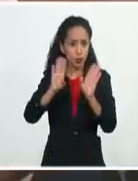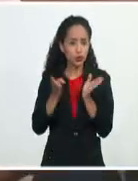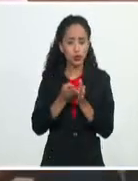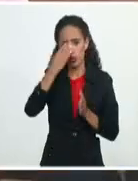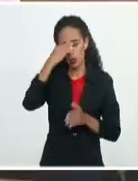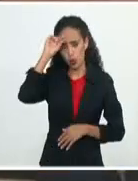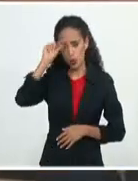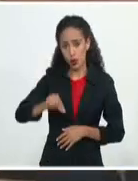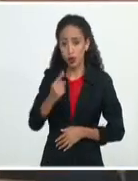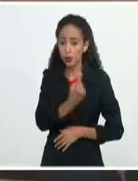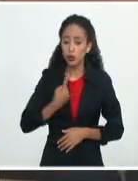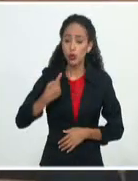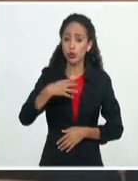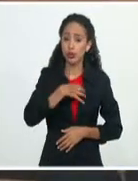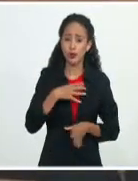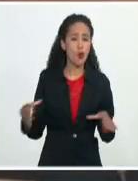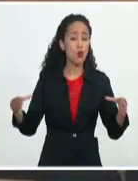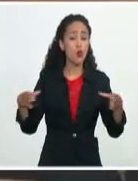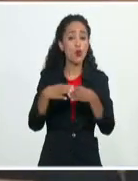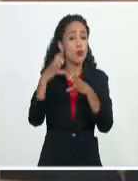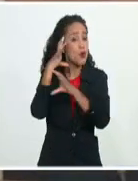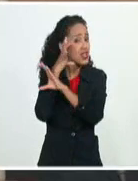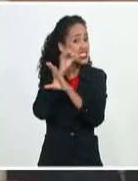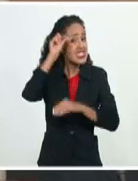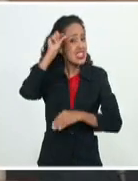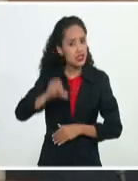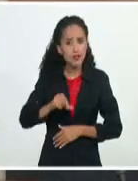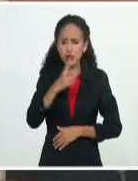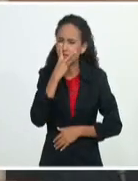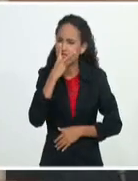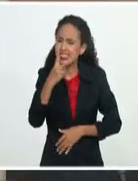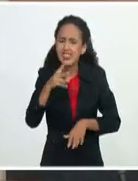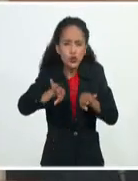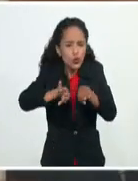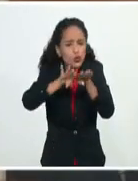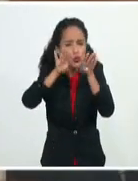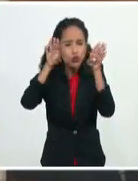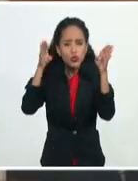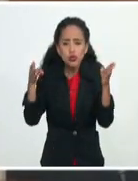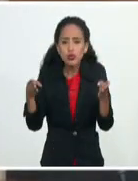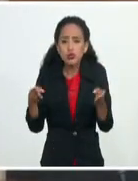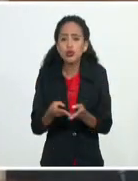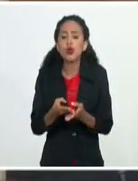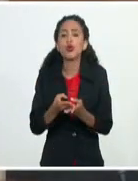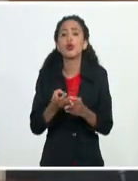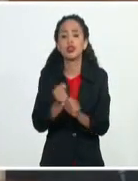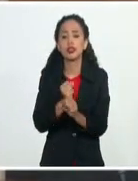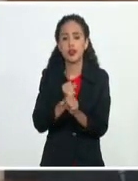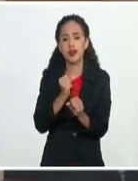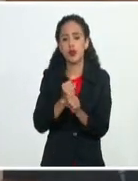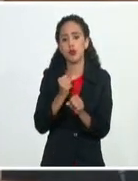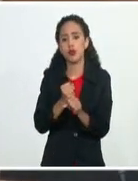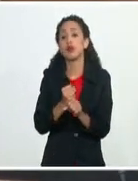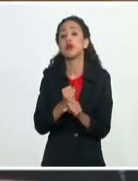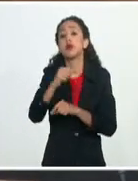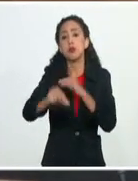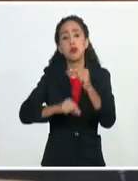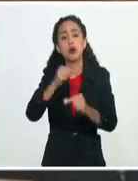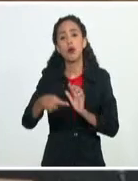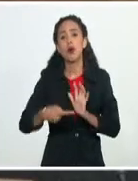científica que está de llena, volcada con todos los saberes a este trabajo y que ha ido aportando resultados y